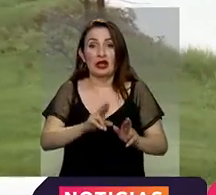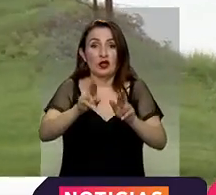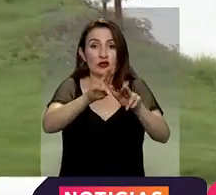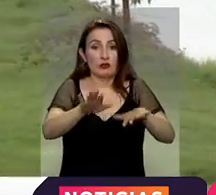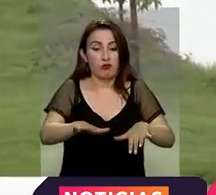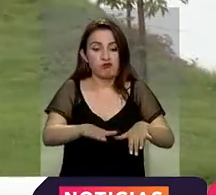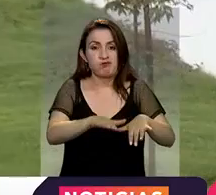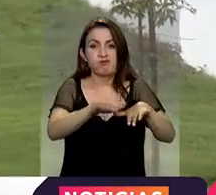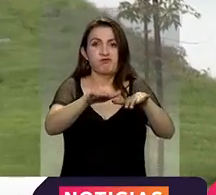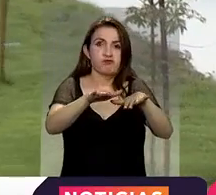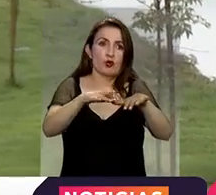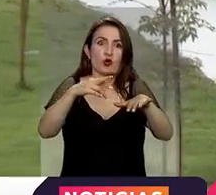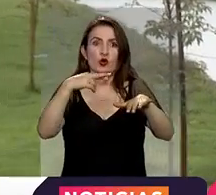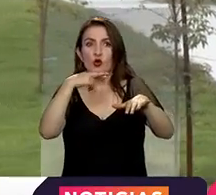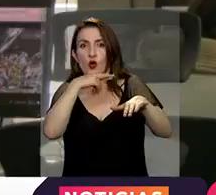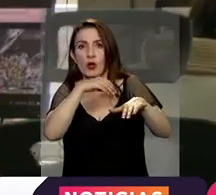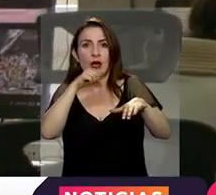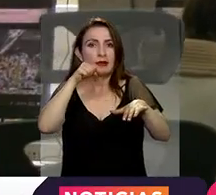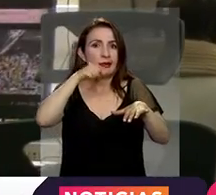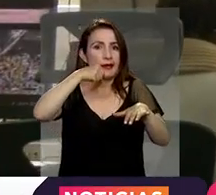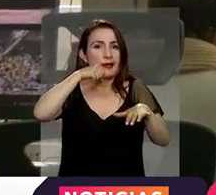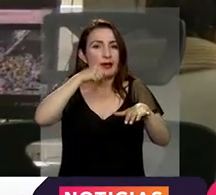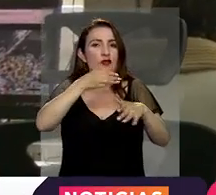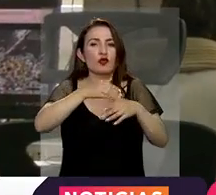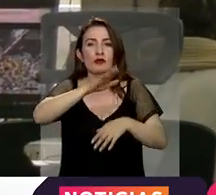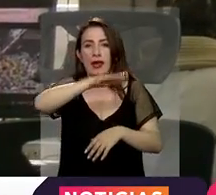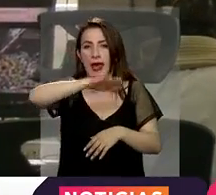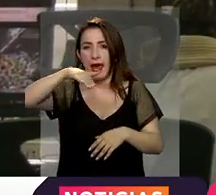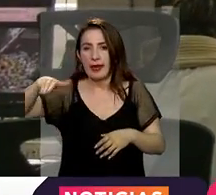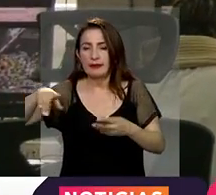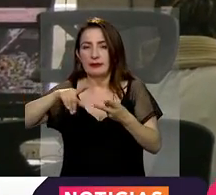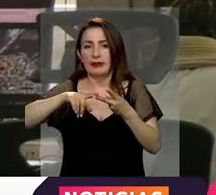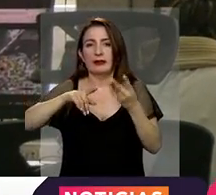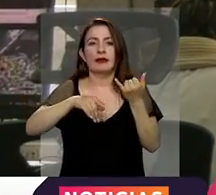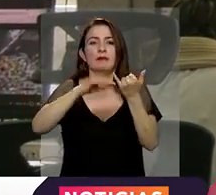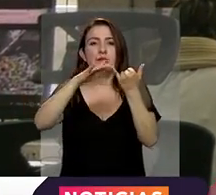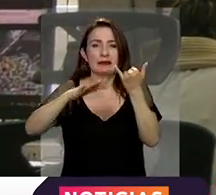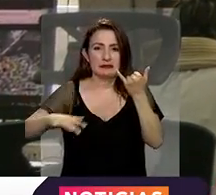la alerta naranja y roja en sectores de las regiones andina, pacífica y Orinoquía.